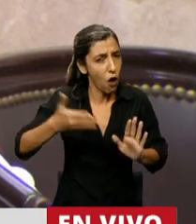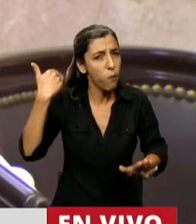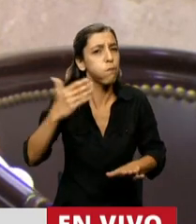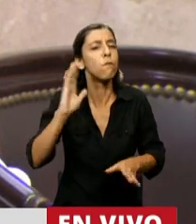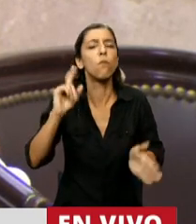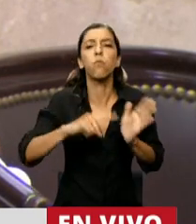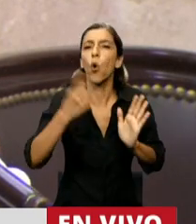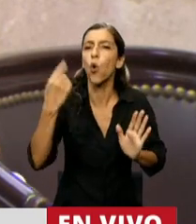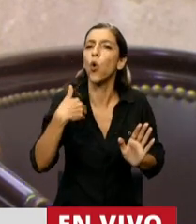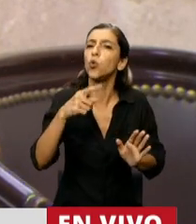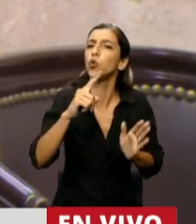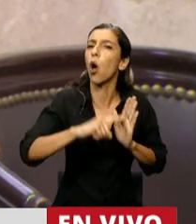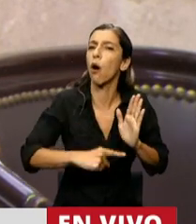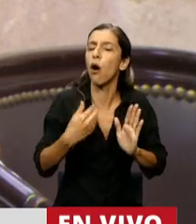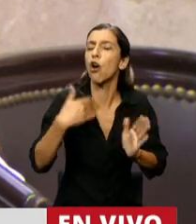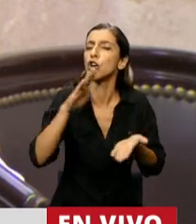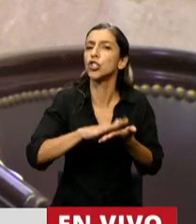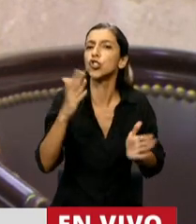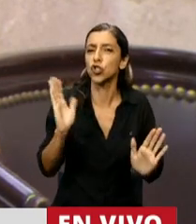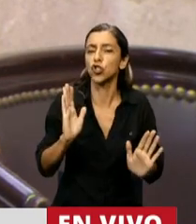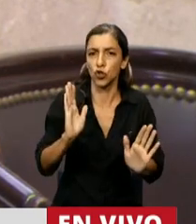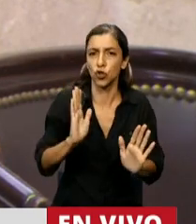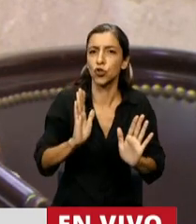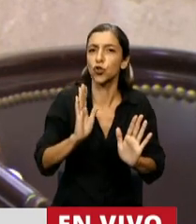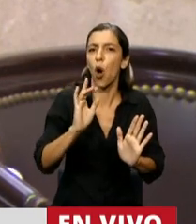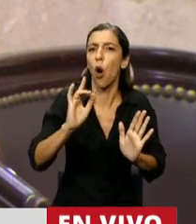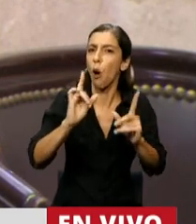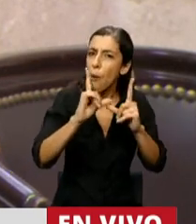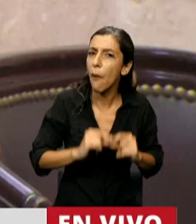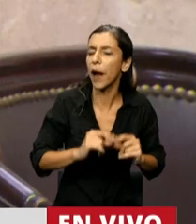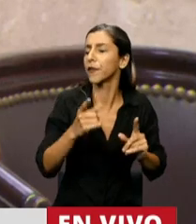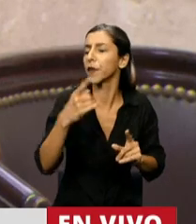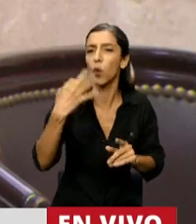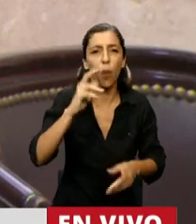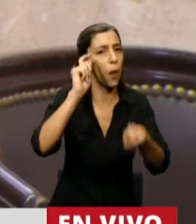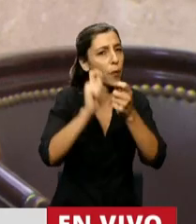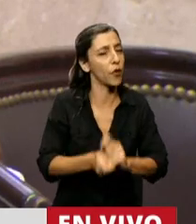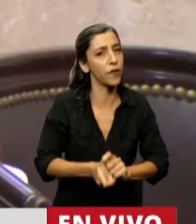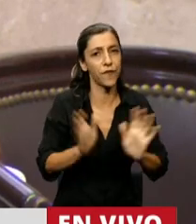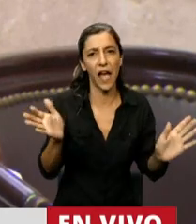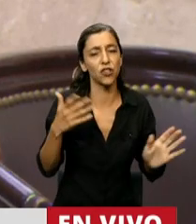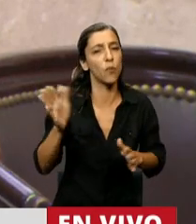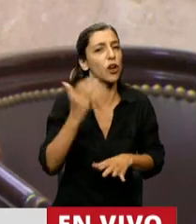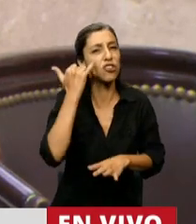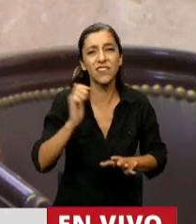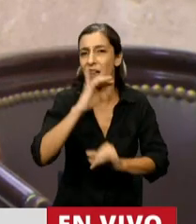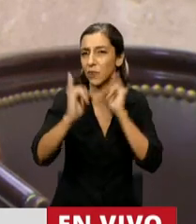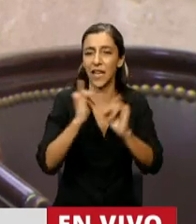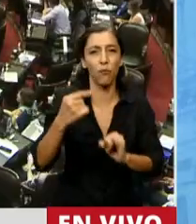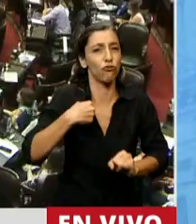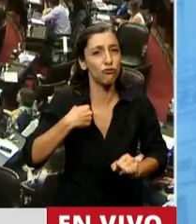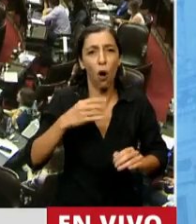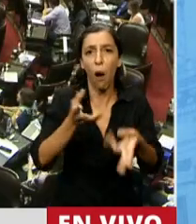en general, pero como hemos dicho, nuestro bloque no es un cuartel y yo no soy un recluta. Donde no voy